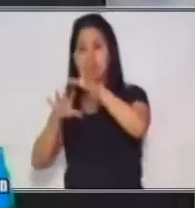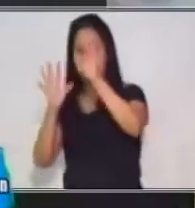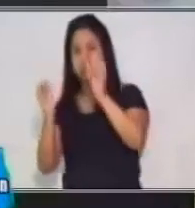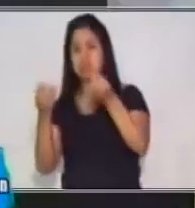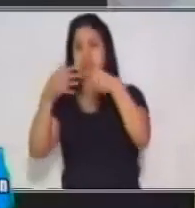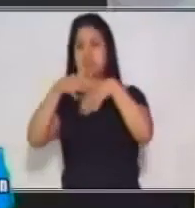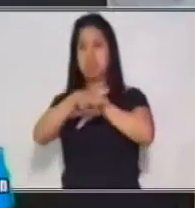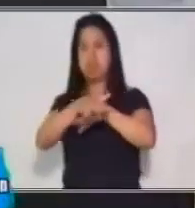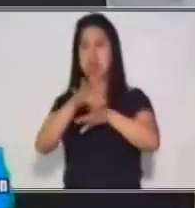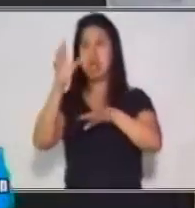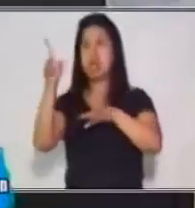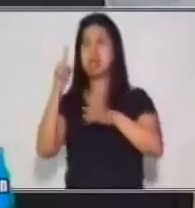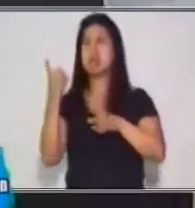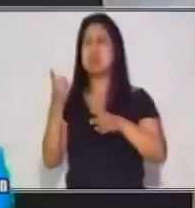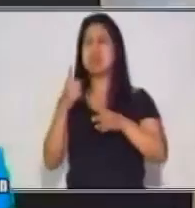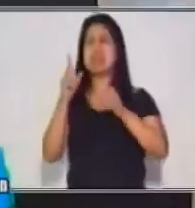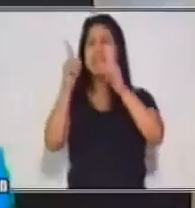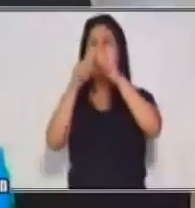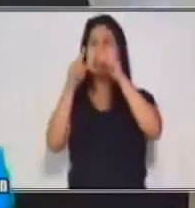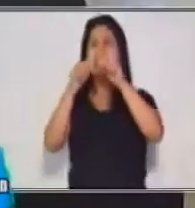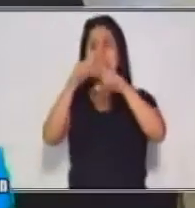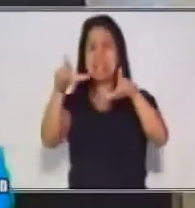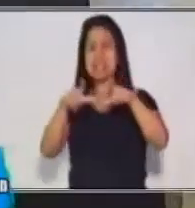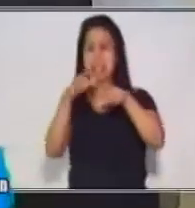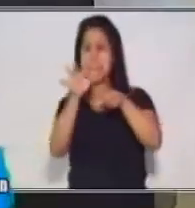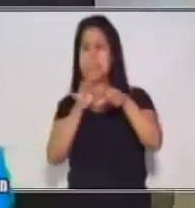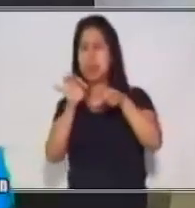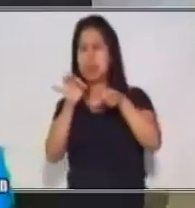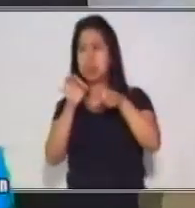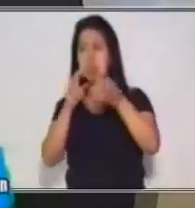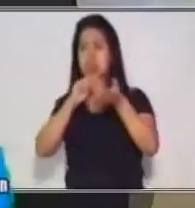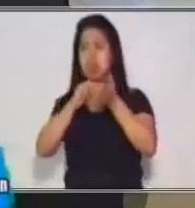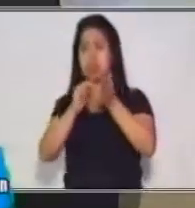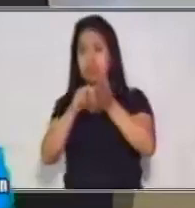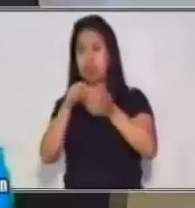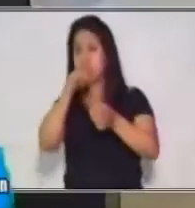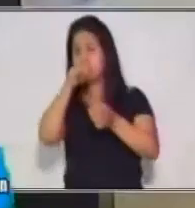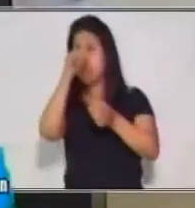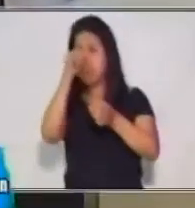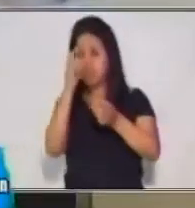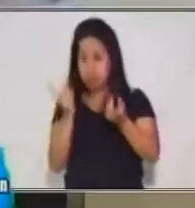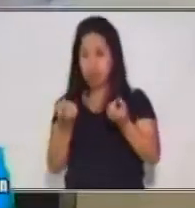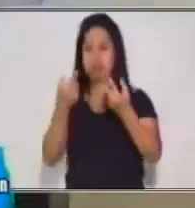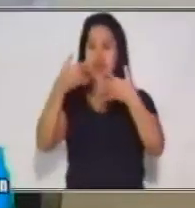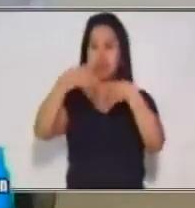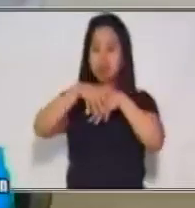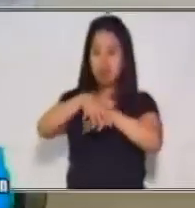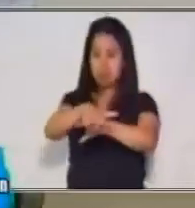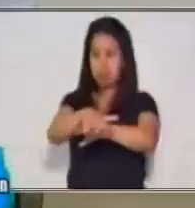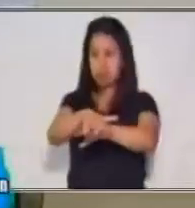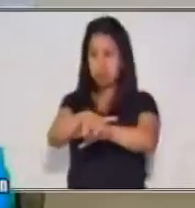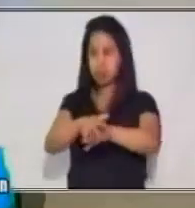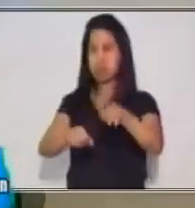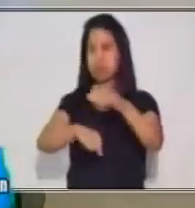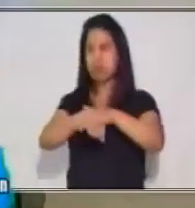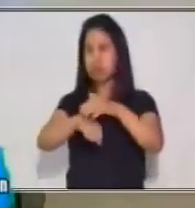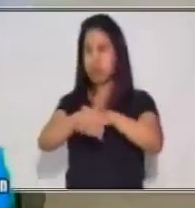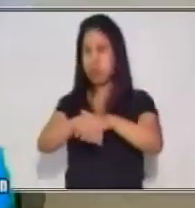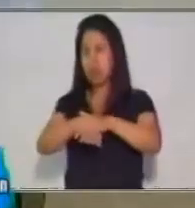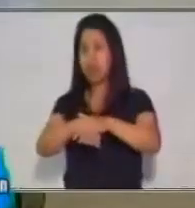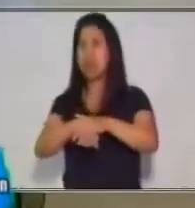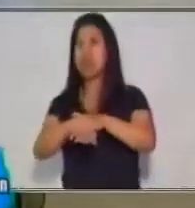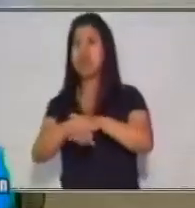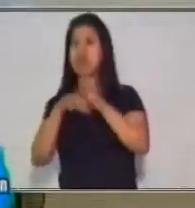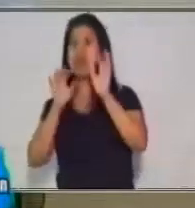qué alumnos colocaron que prefieren fútbol y baloncesto. Entonces, el espacio de mi diagrama que